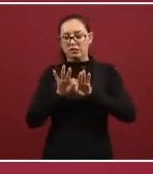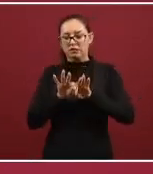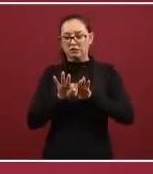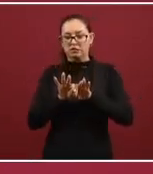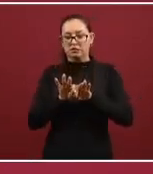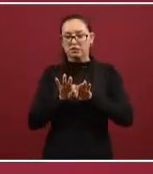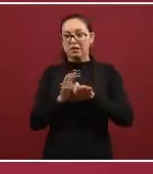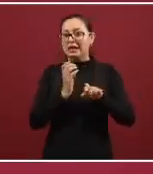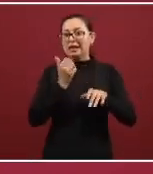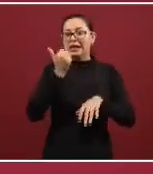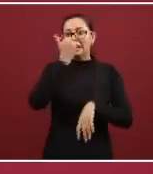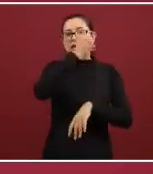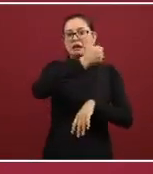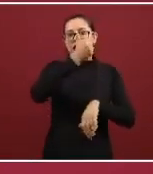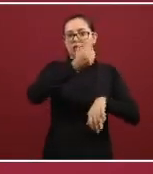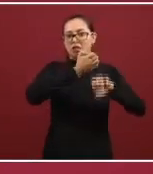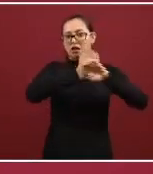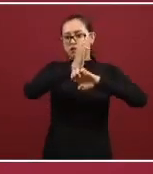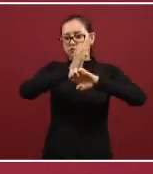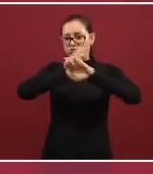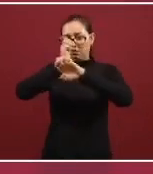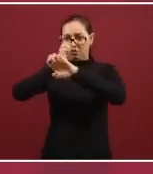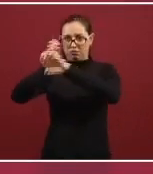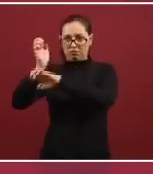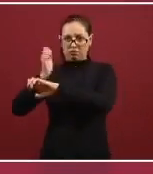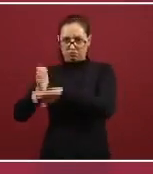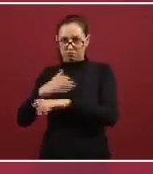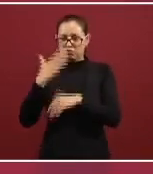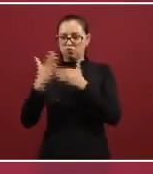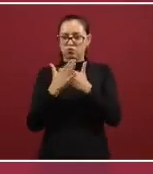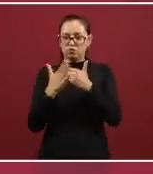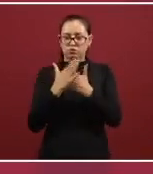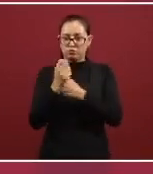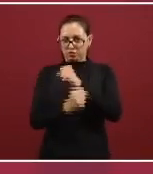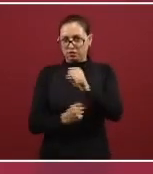entidad federativa para el año próximo.